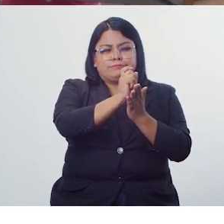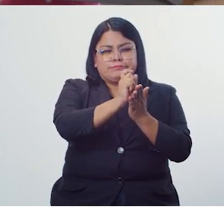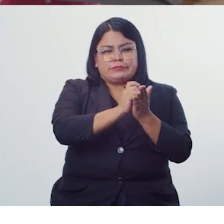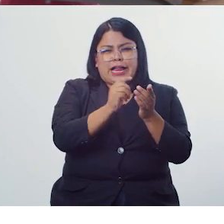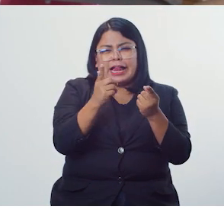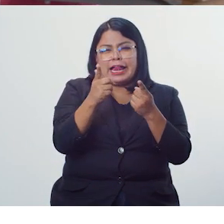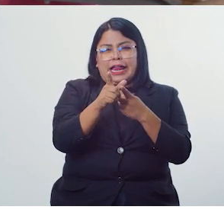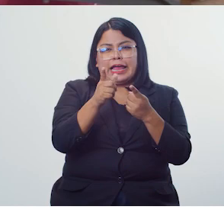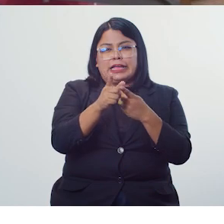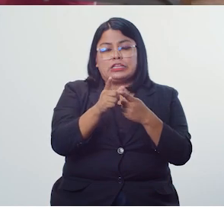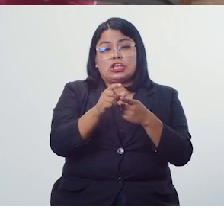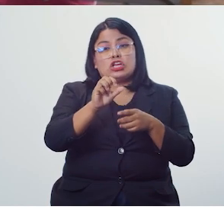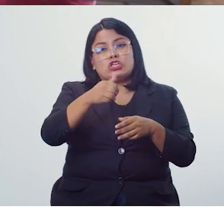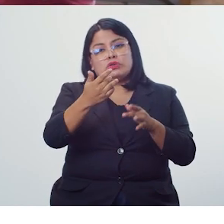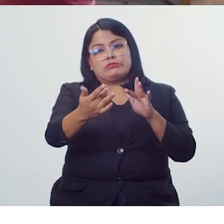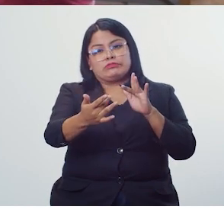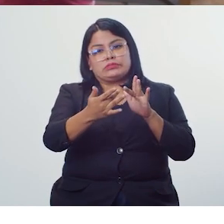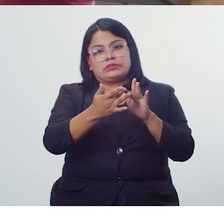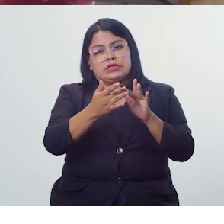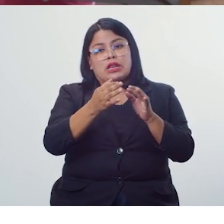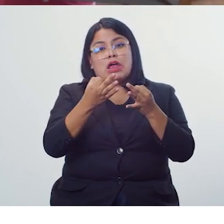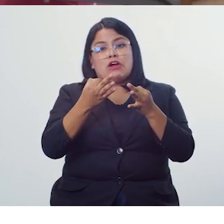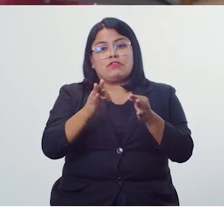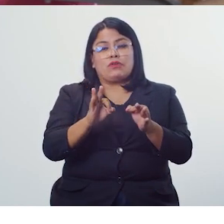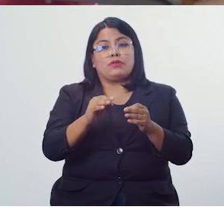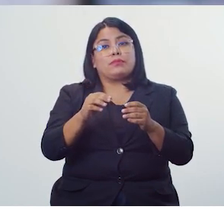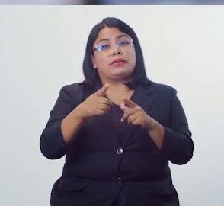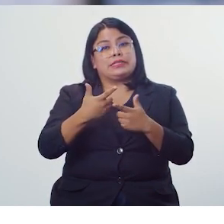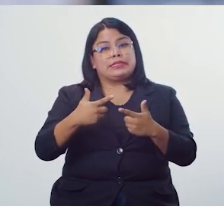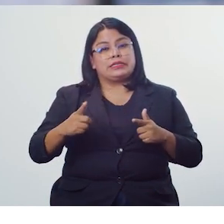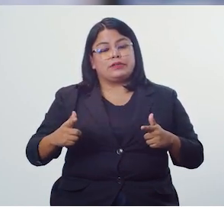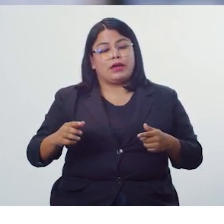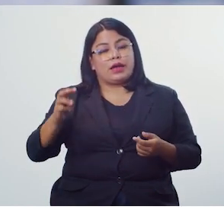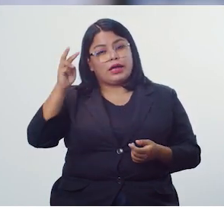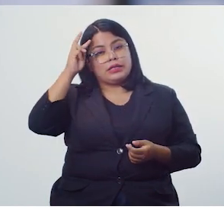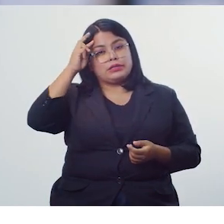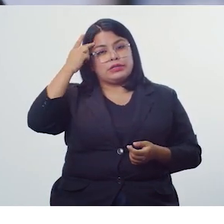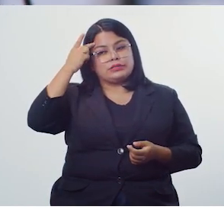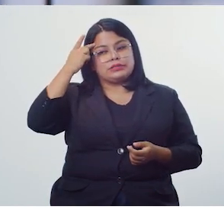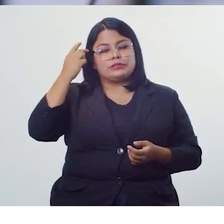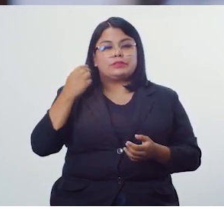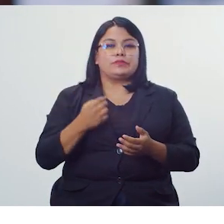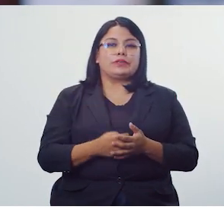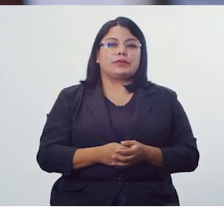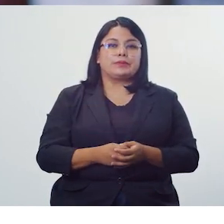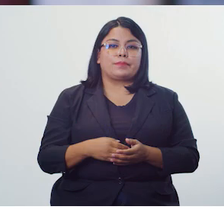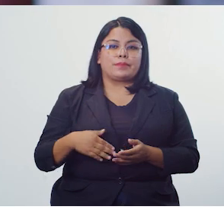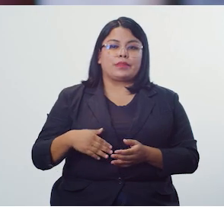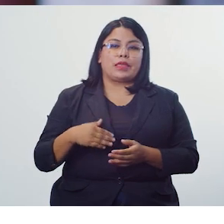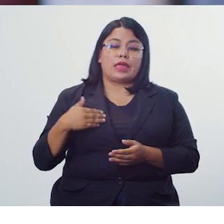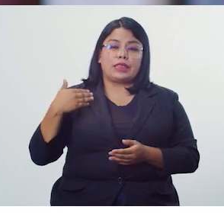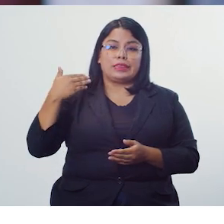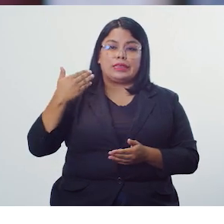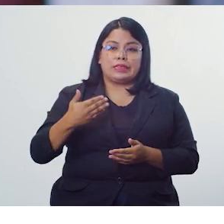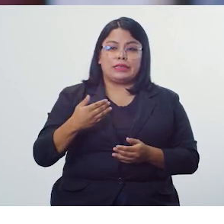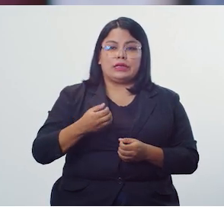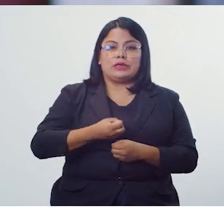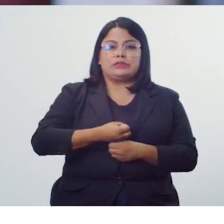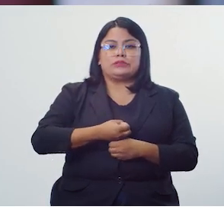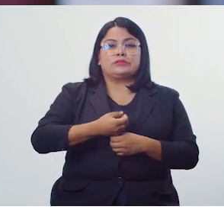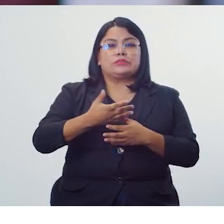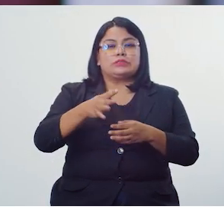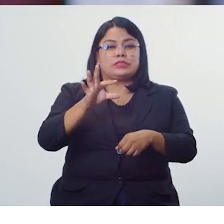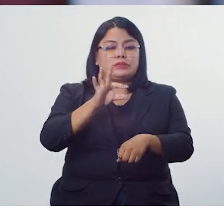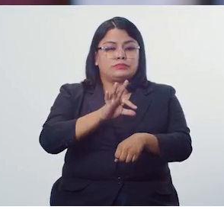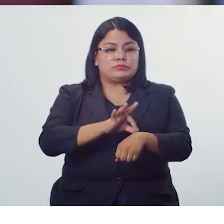aquellos que establecen el vínculo entre la forma gráfica y el lenguaje. Por ello, En el aula se deben proveer experiencias